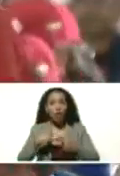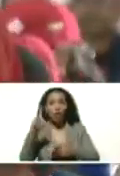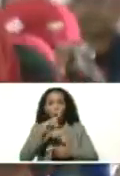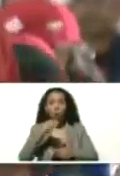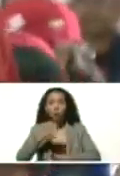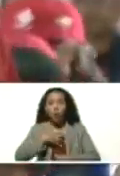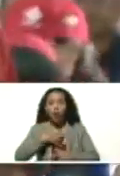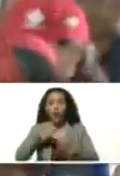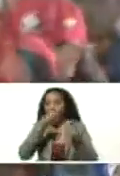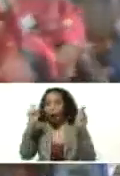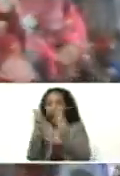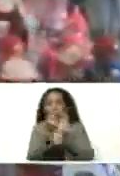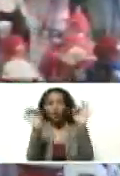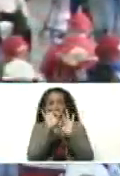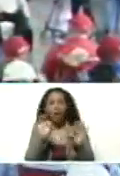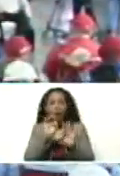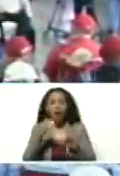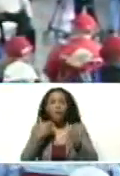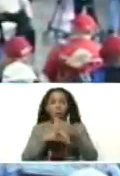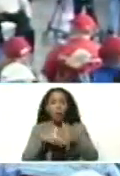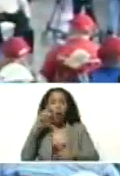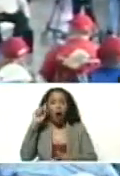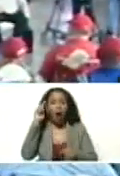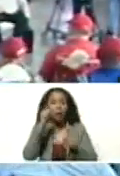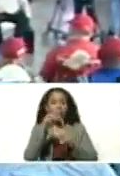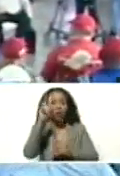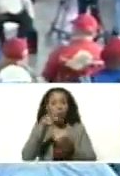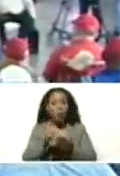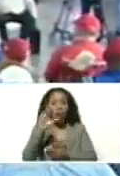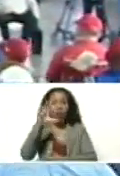irreversible. Vamos hacia el 2030,